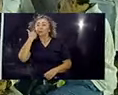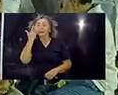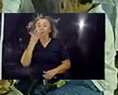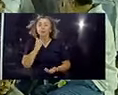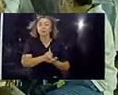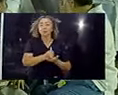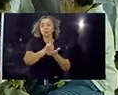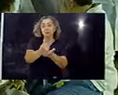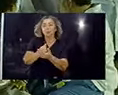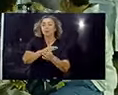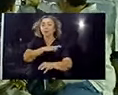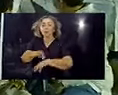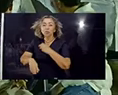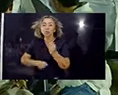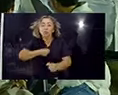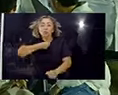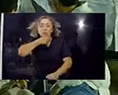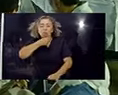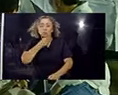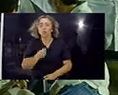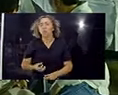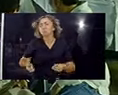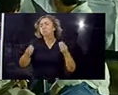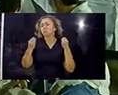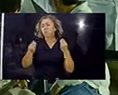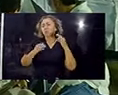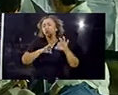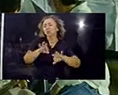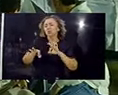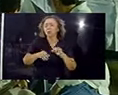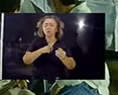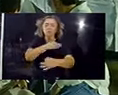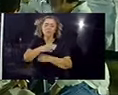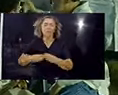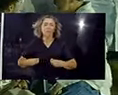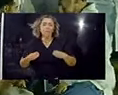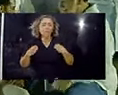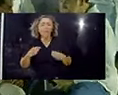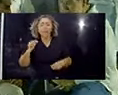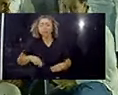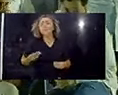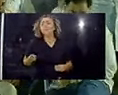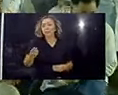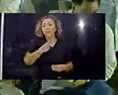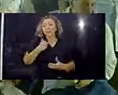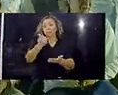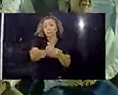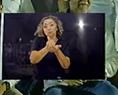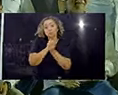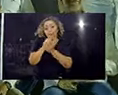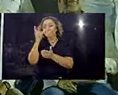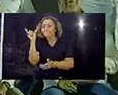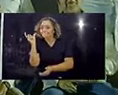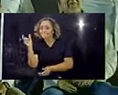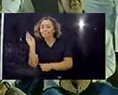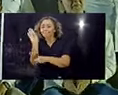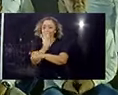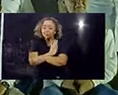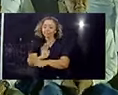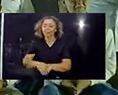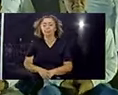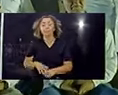nosotros creemos que han trabajado su vida para que reciban una pensión universal pero no nos vamos a quedar